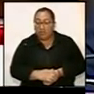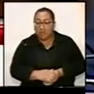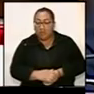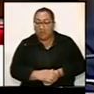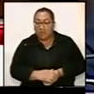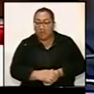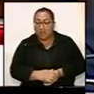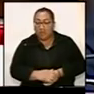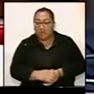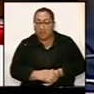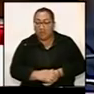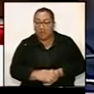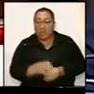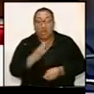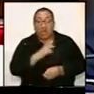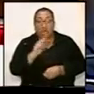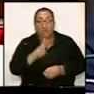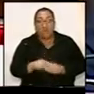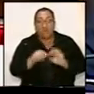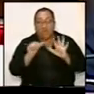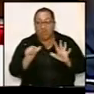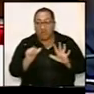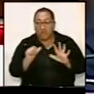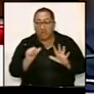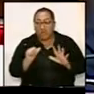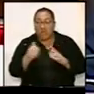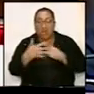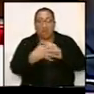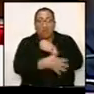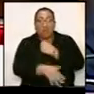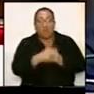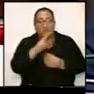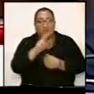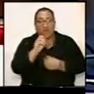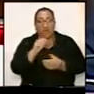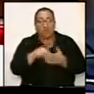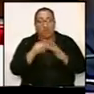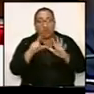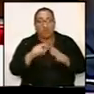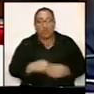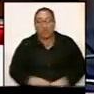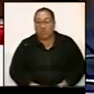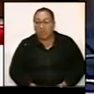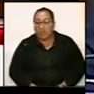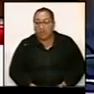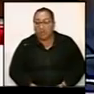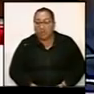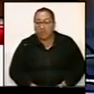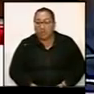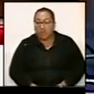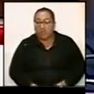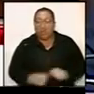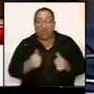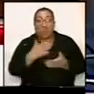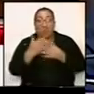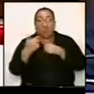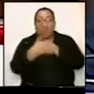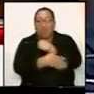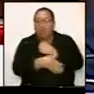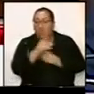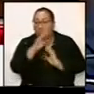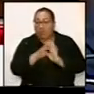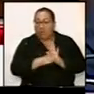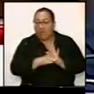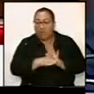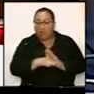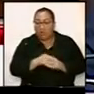debe calificarse los gobiernos. El 2016, la pobreza 20.7. Hoy, la pobreza no ha bajado, no